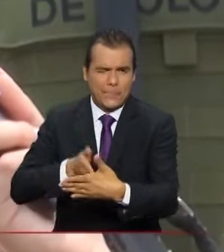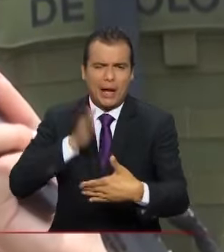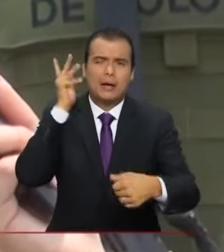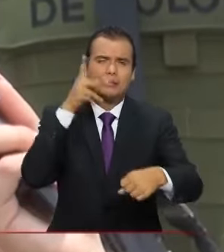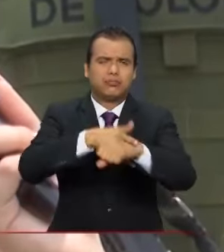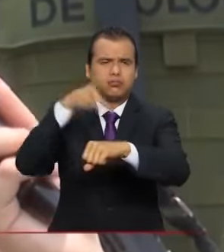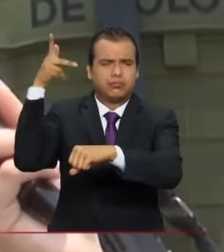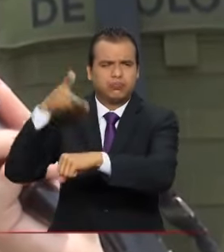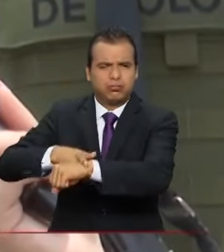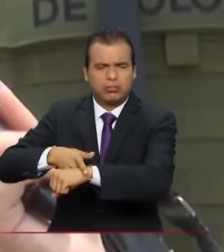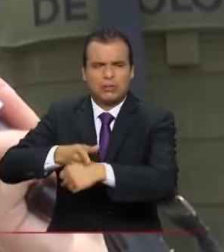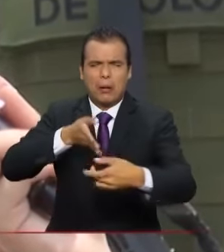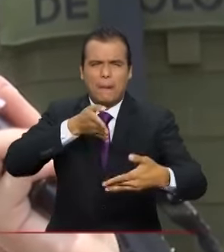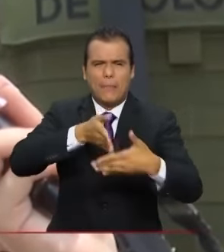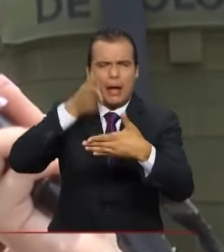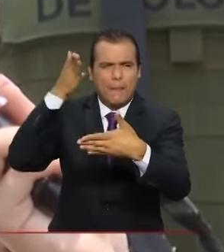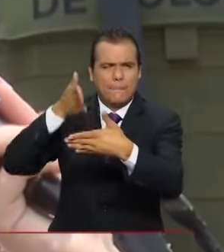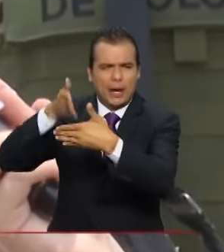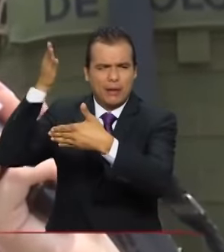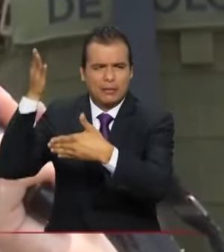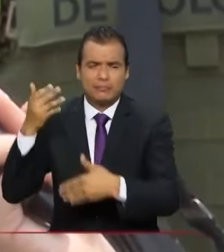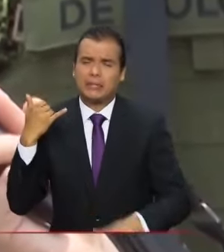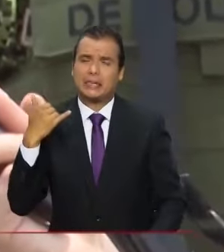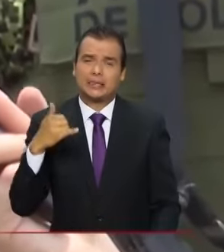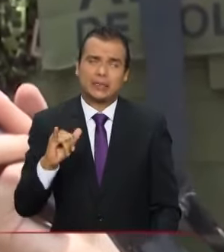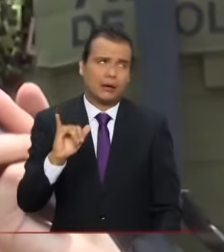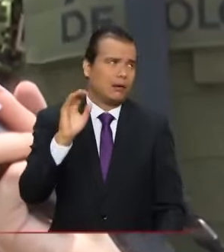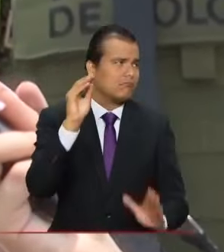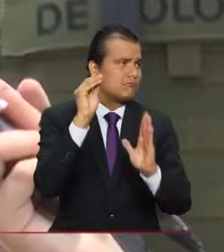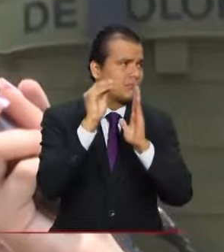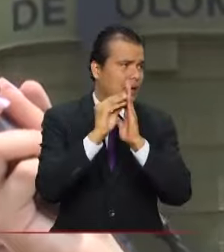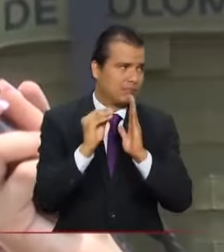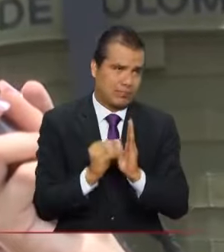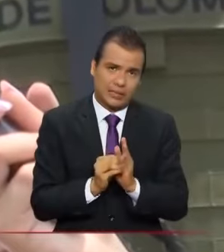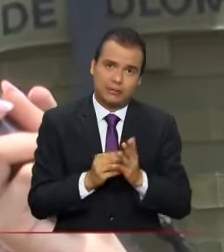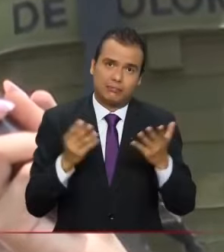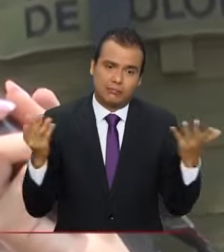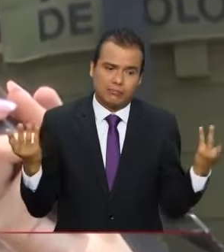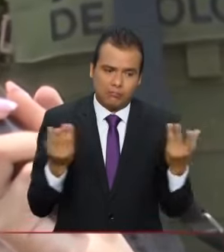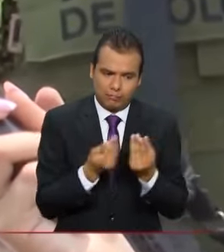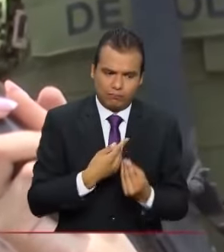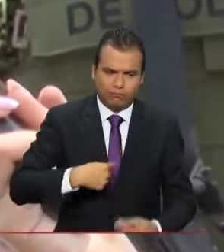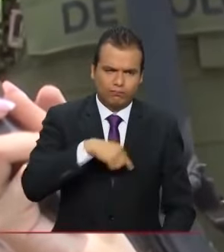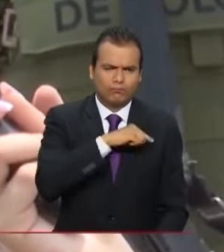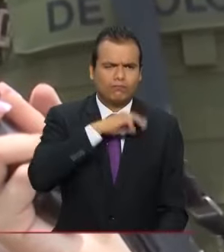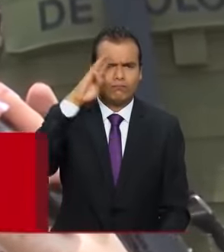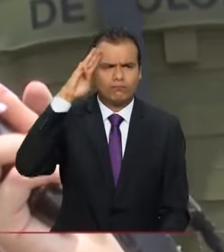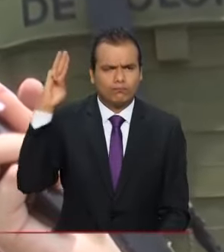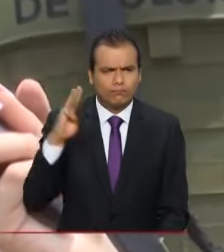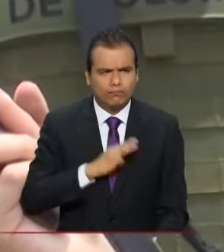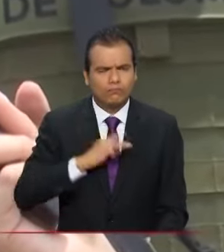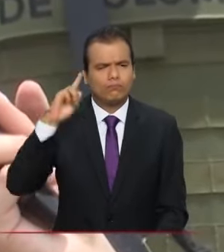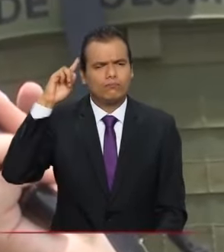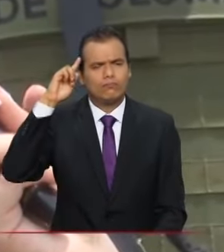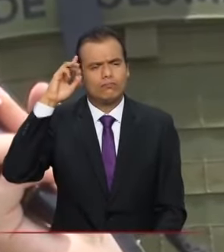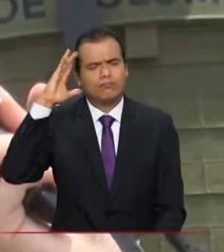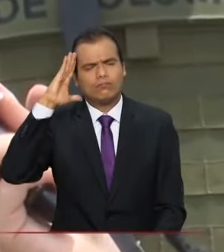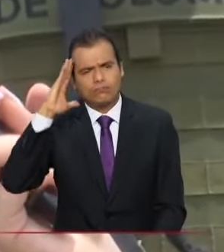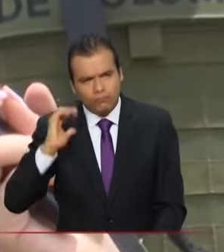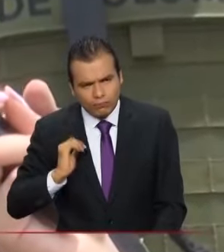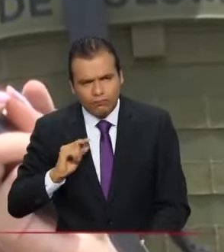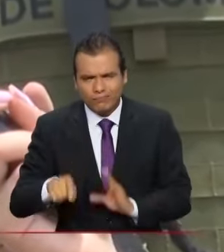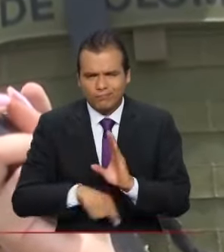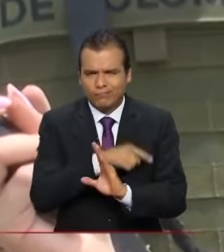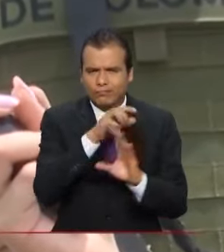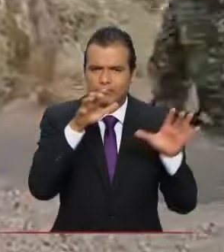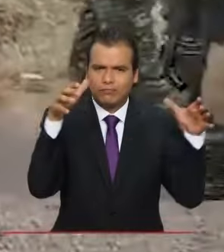pública está para su protección. Esperamos que con el control efectivo que se pueda tener en todo